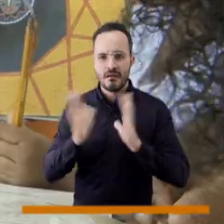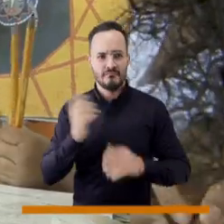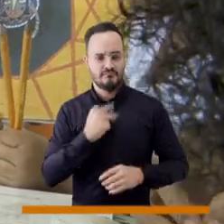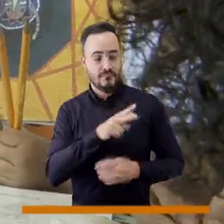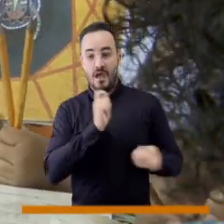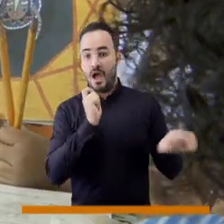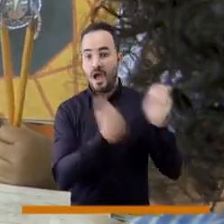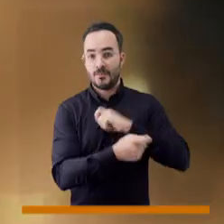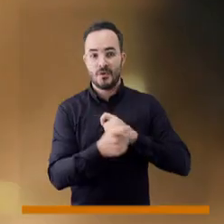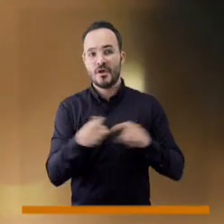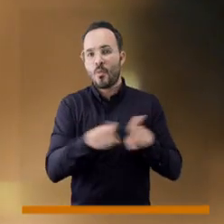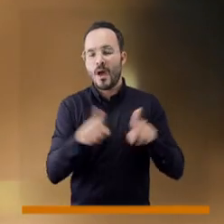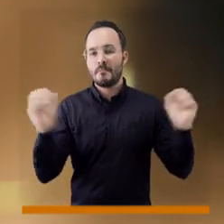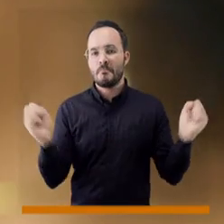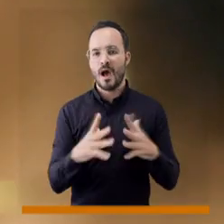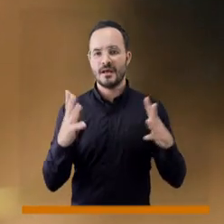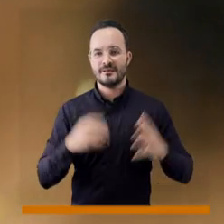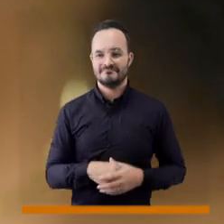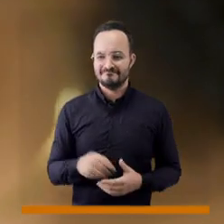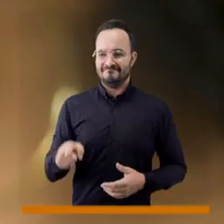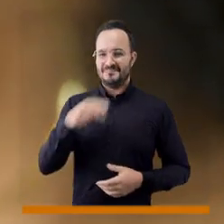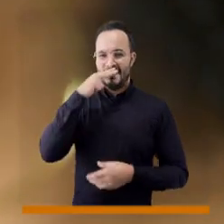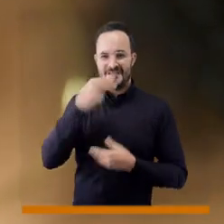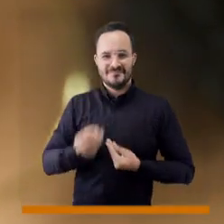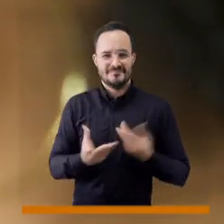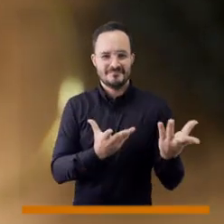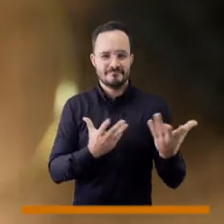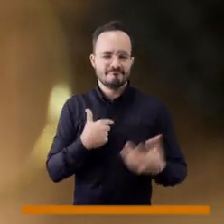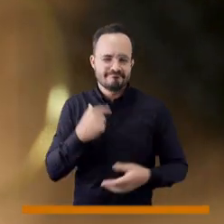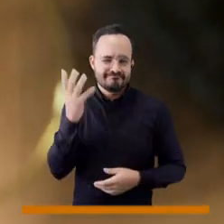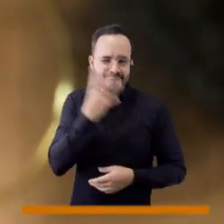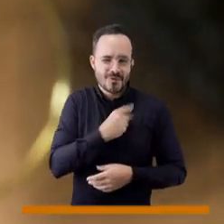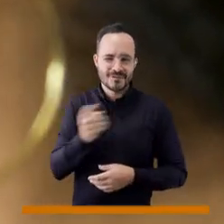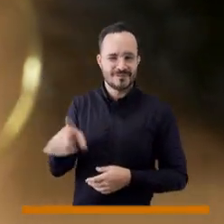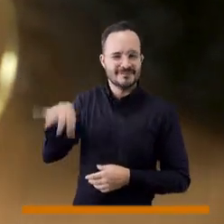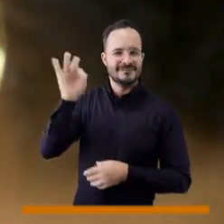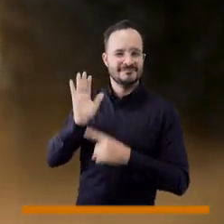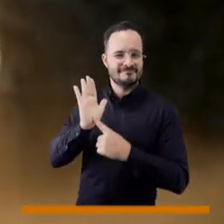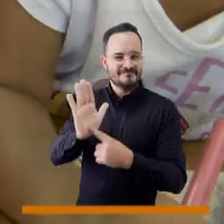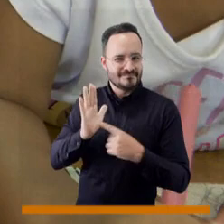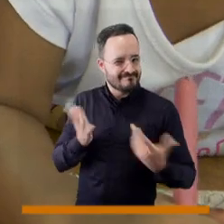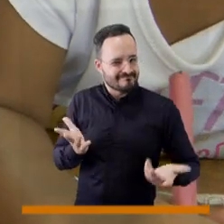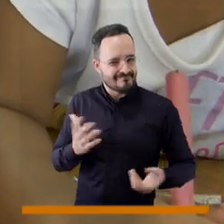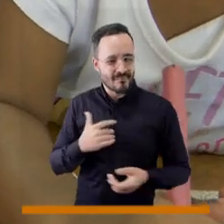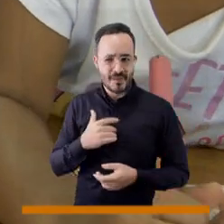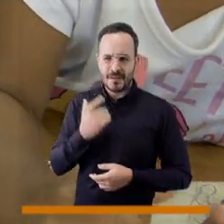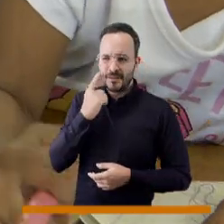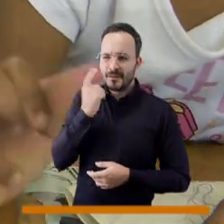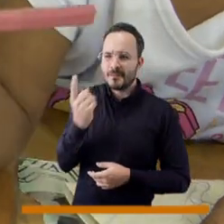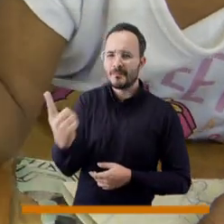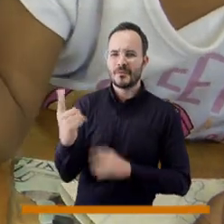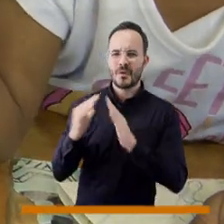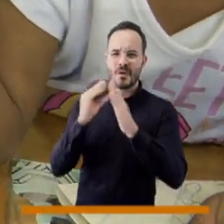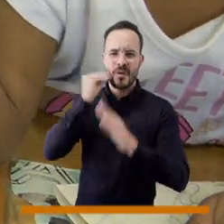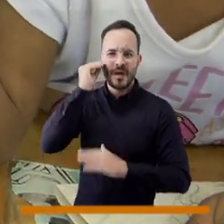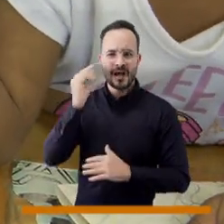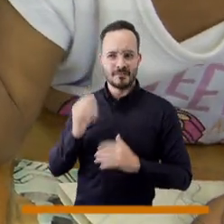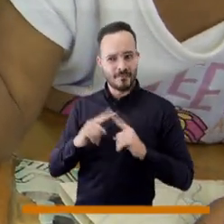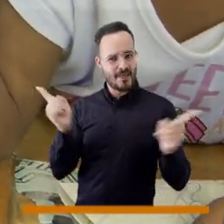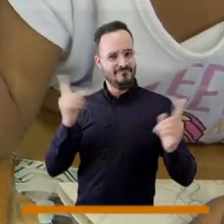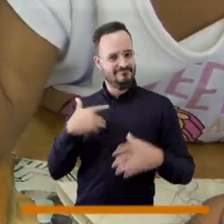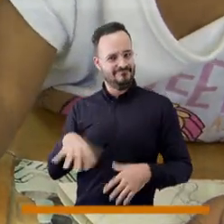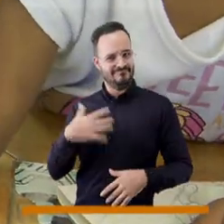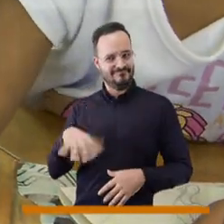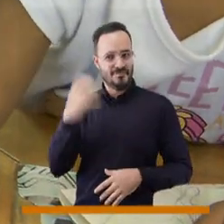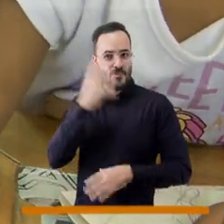no les pega, les conversa. Entonces, es una muestra pequeña, pero al mismo tiempo grande,